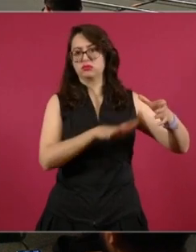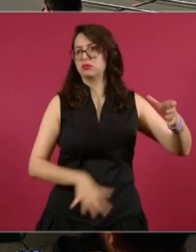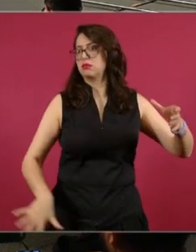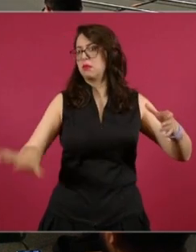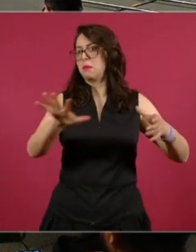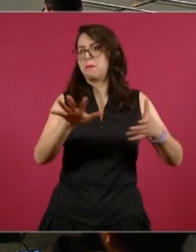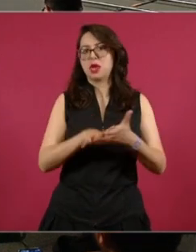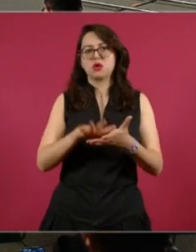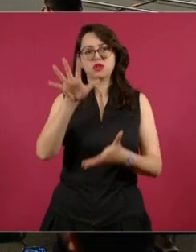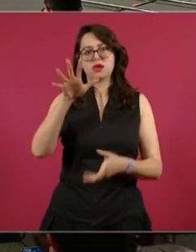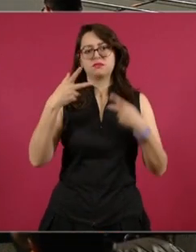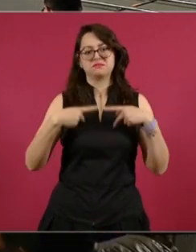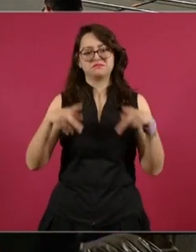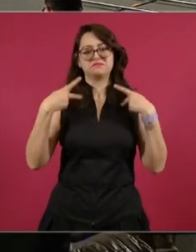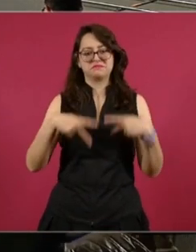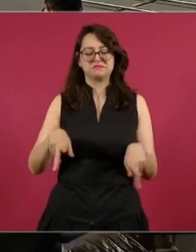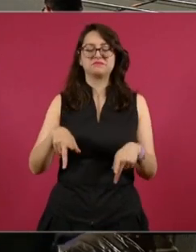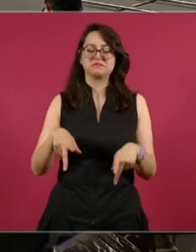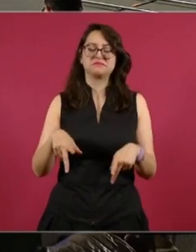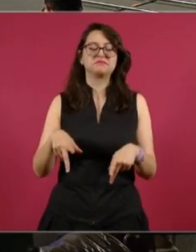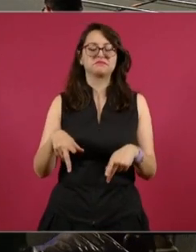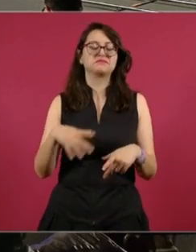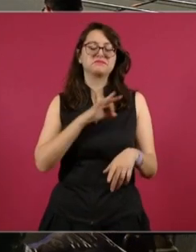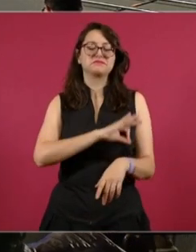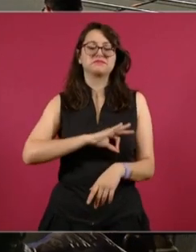Para no confundir, pues…